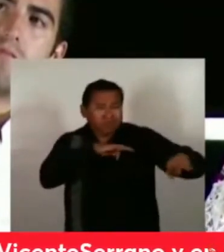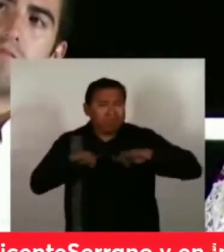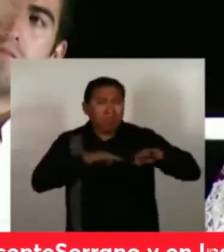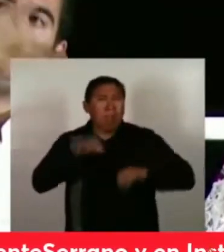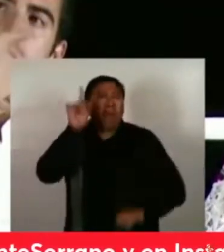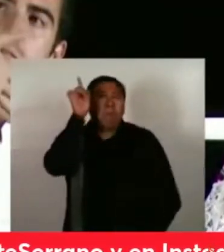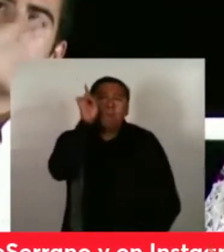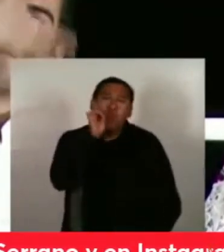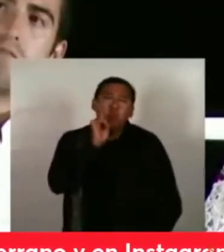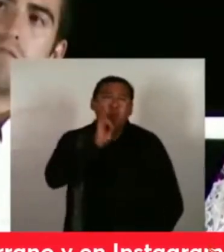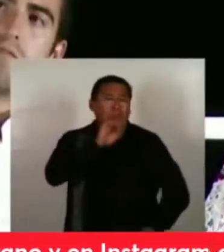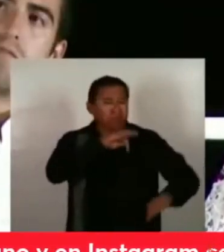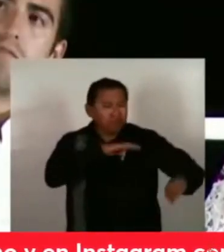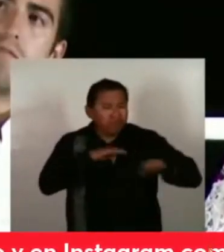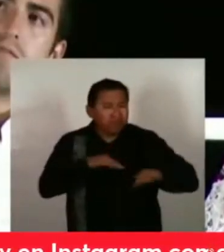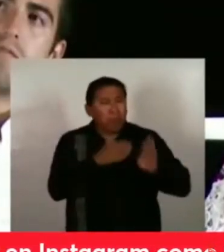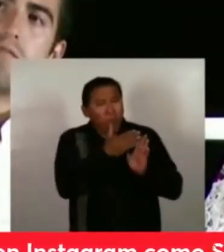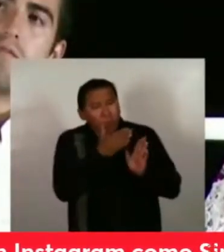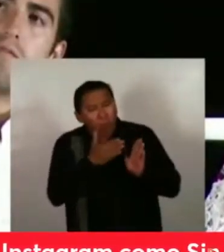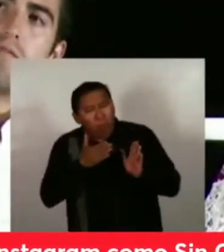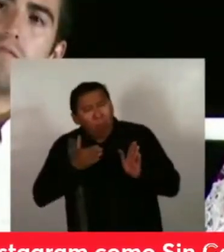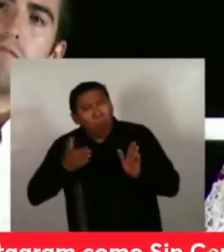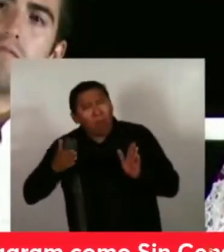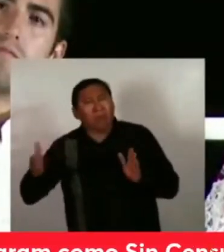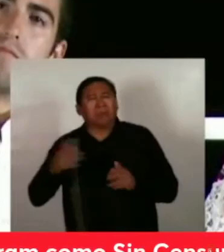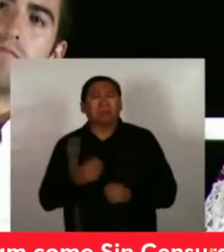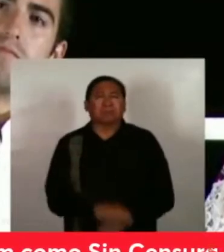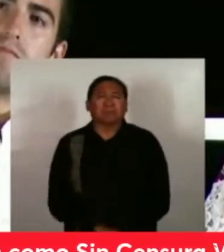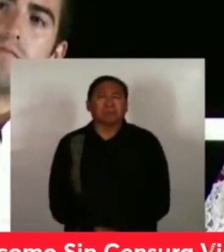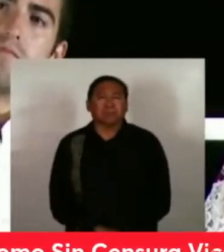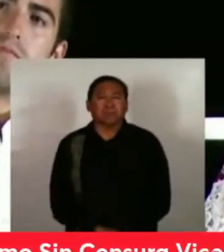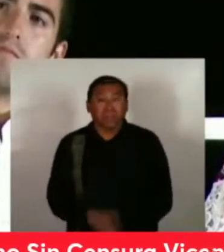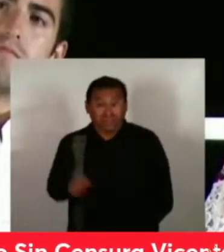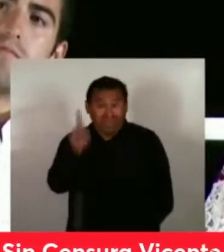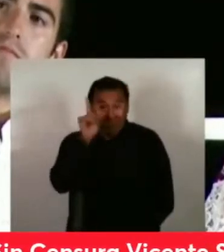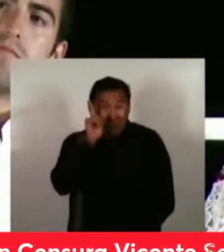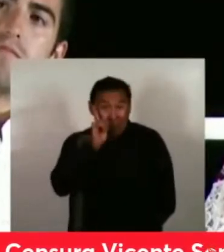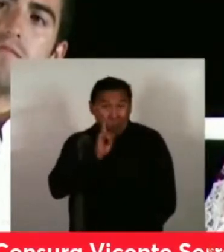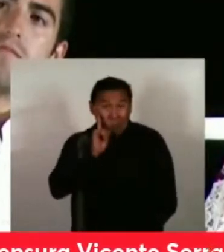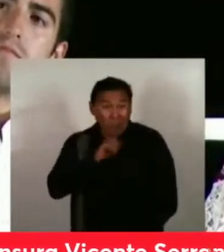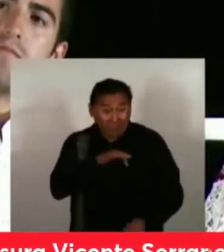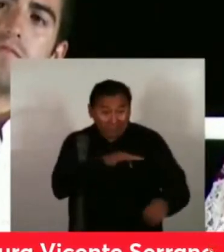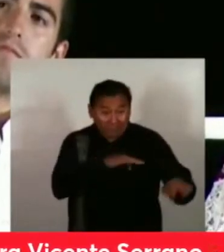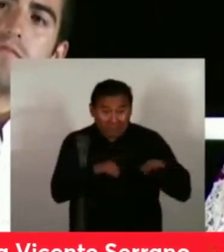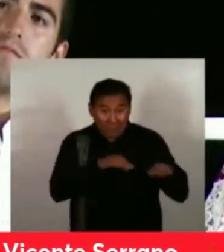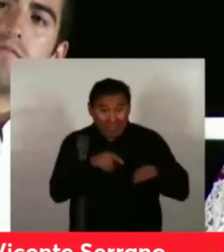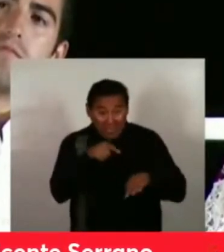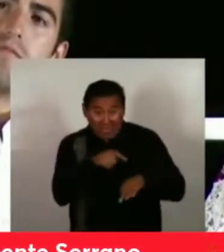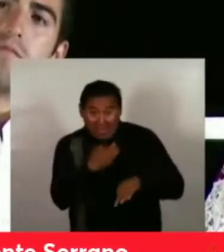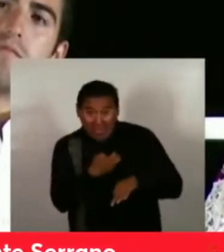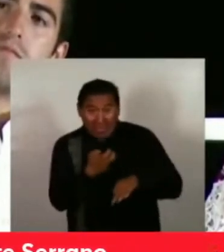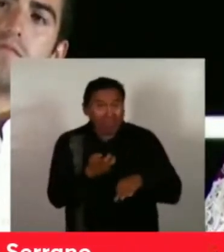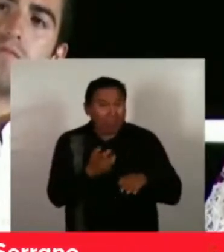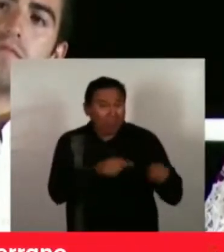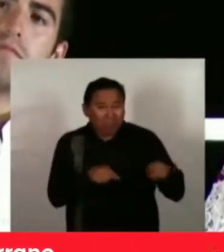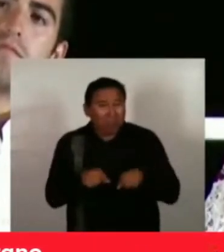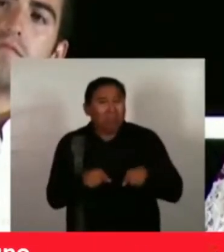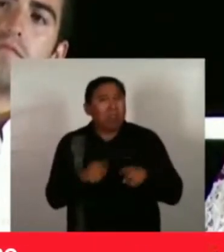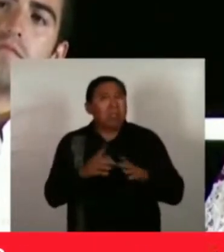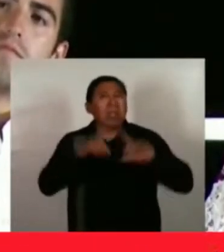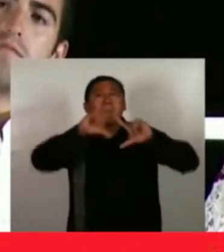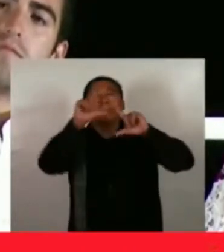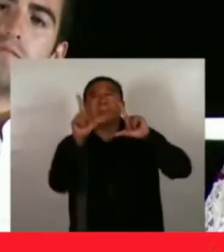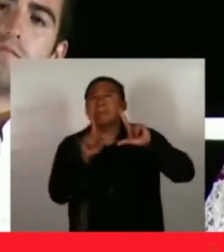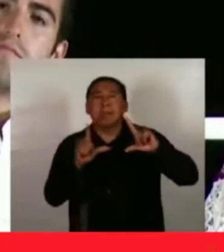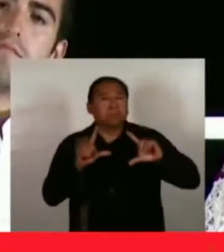las mujeres a lo largo de la historia. Sin las mujeres, sin ese trabajo, no se sostendría la